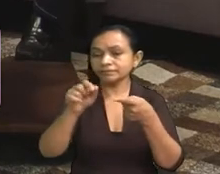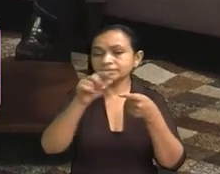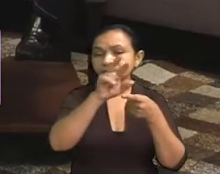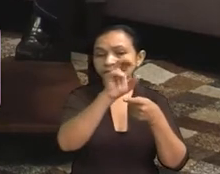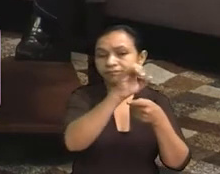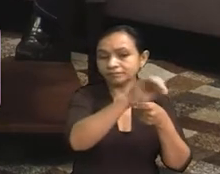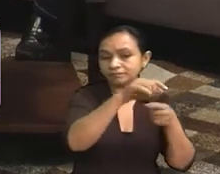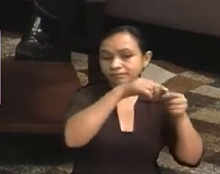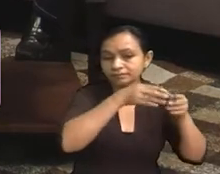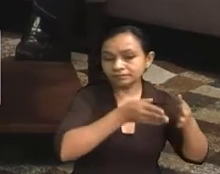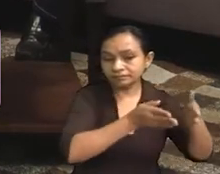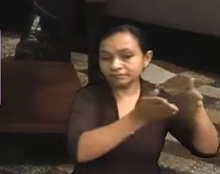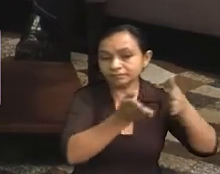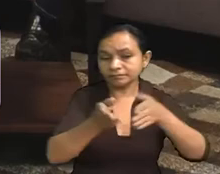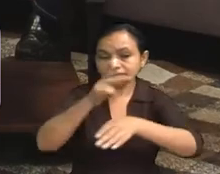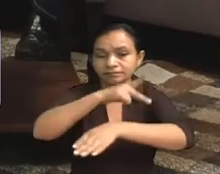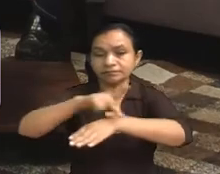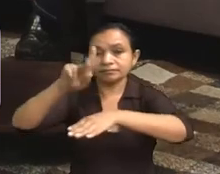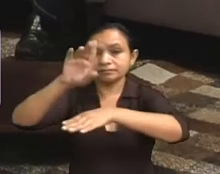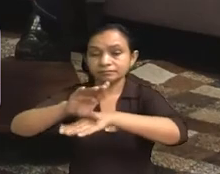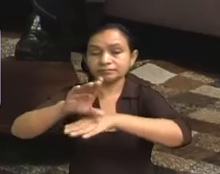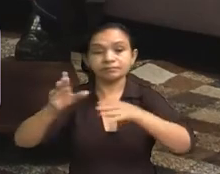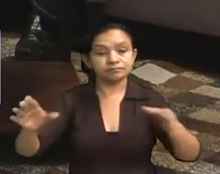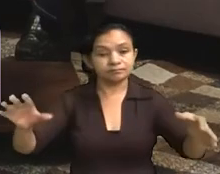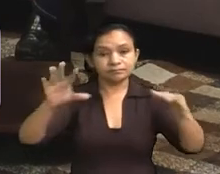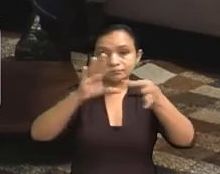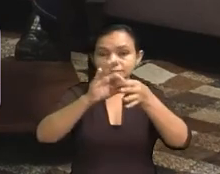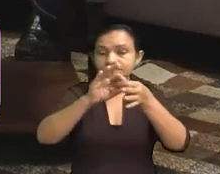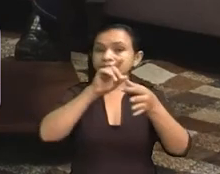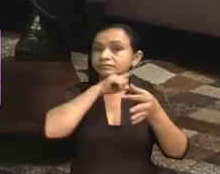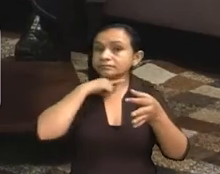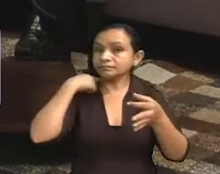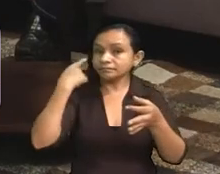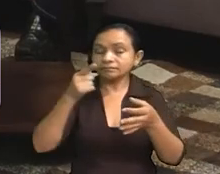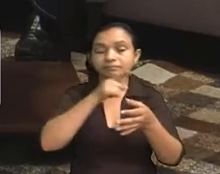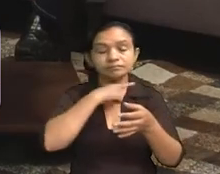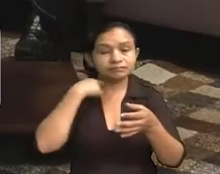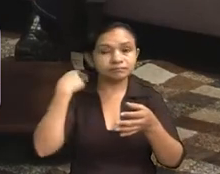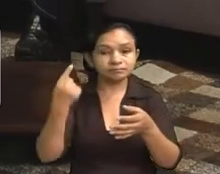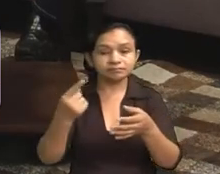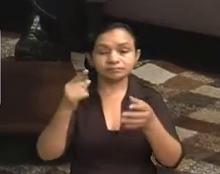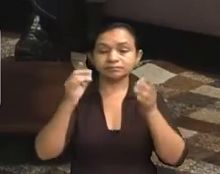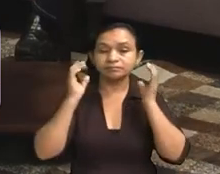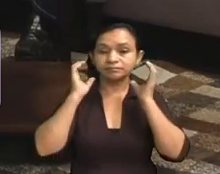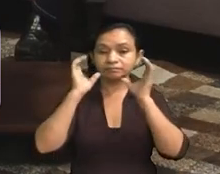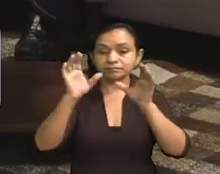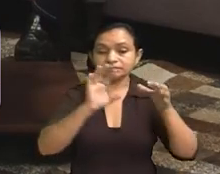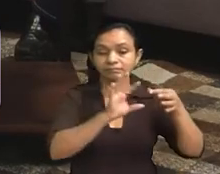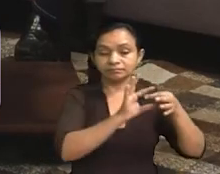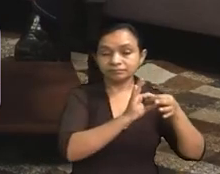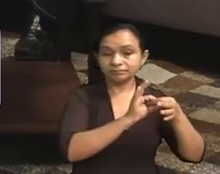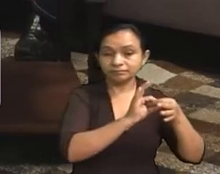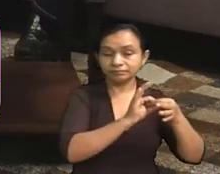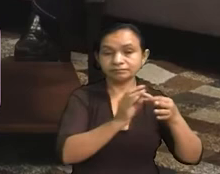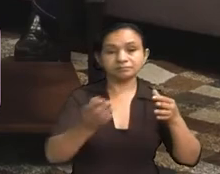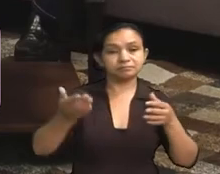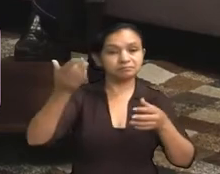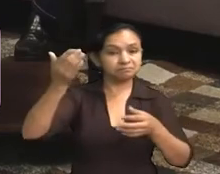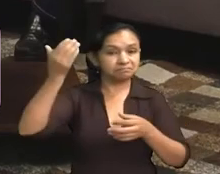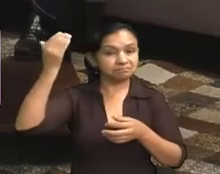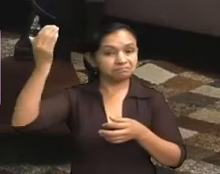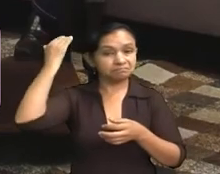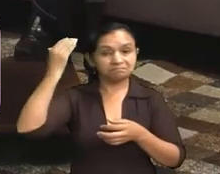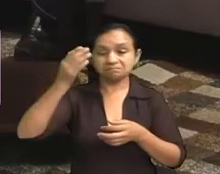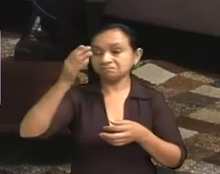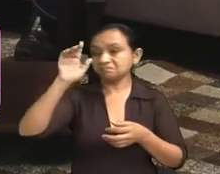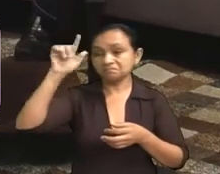Ciuna Rosita, Rosita-Puerto Cabeza, esa es la incorporación real, concreta, de la Costa Caribe, que históricamente